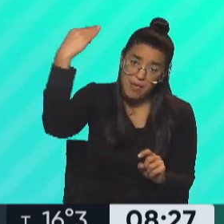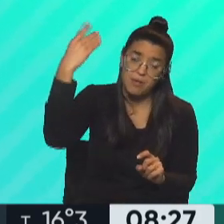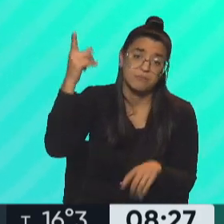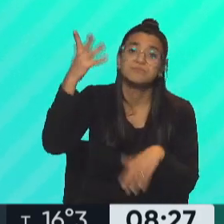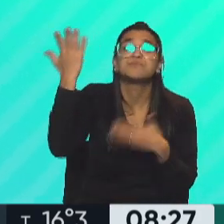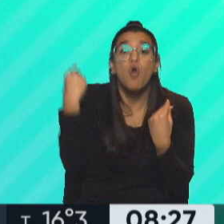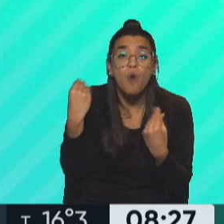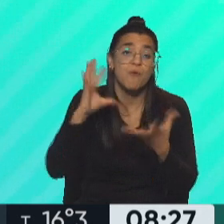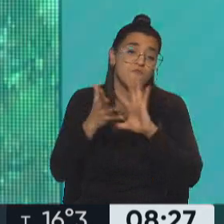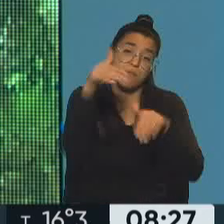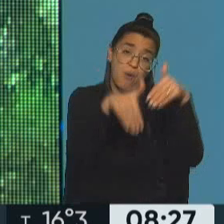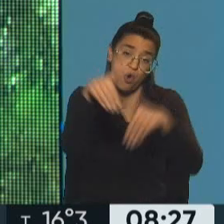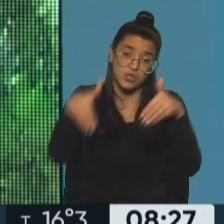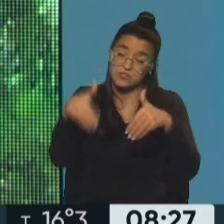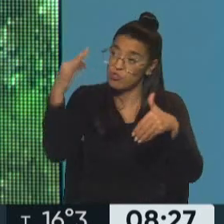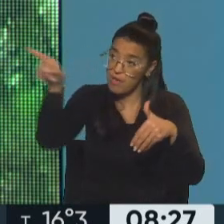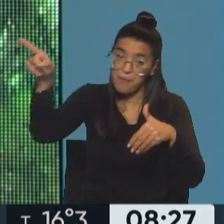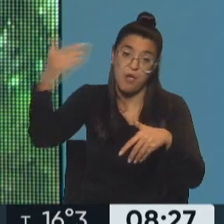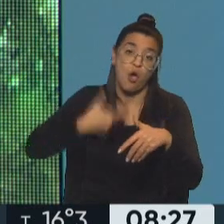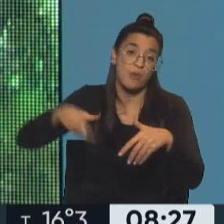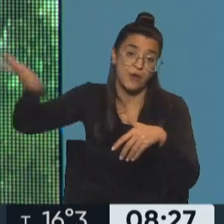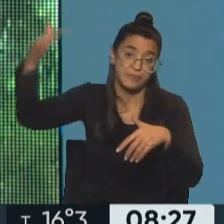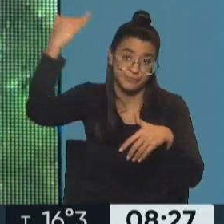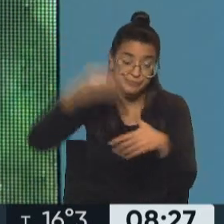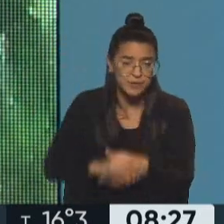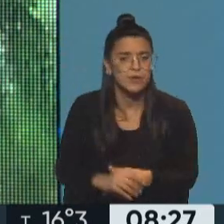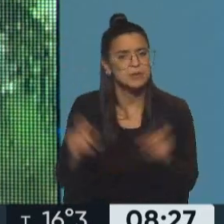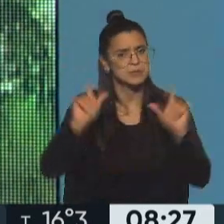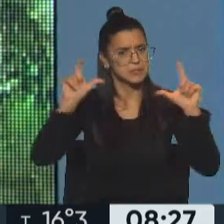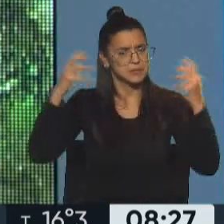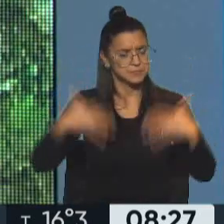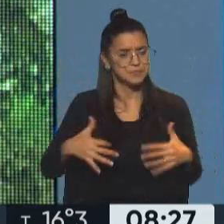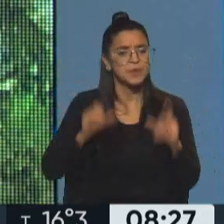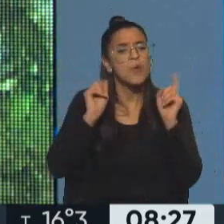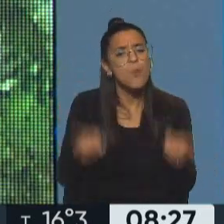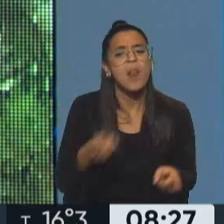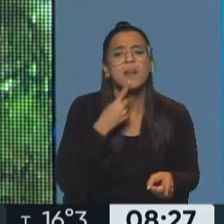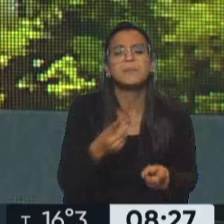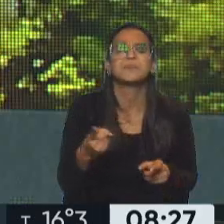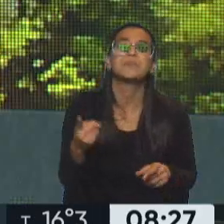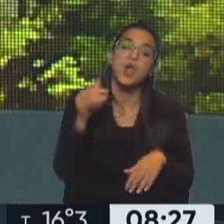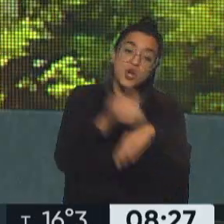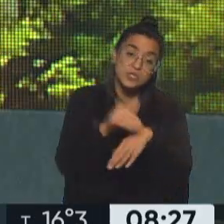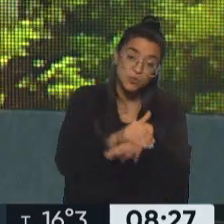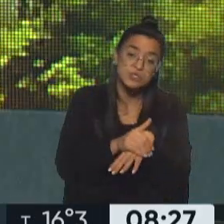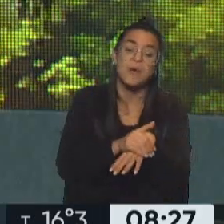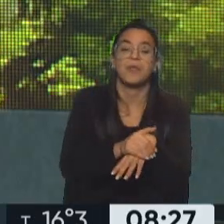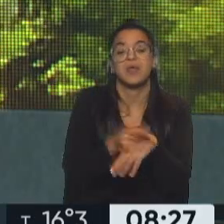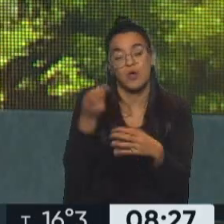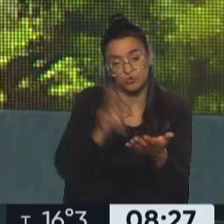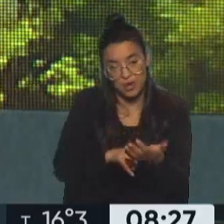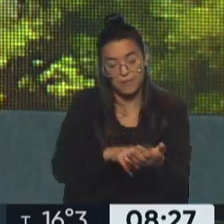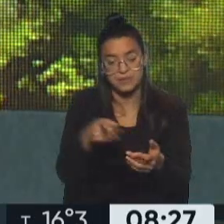las urnas. Algunas aclaraciones que, bueno, llaman la atención. Sí, de todas maneras, más allá de que la responsabilidad,